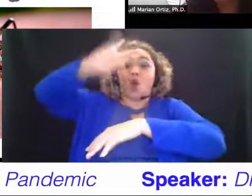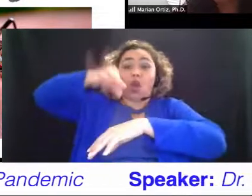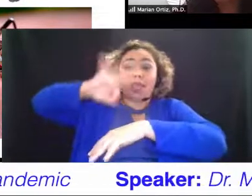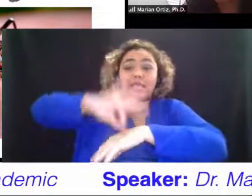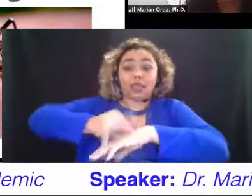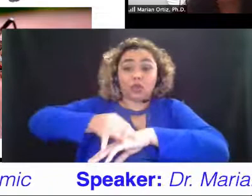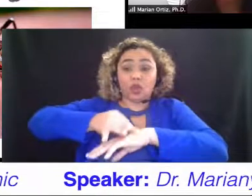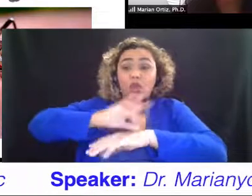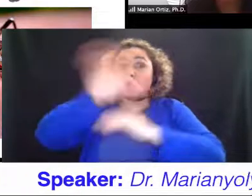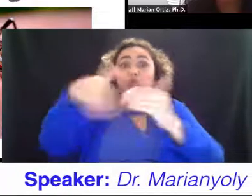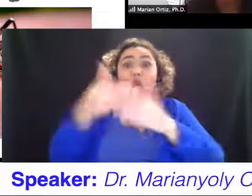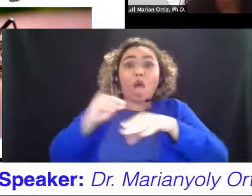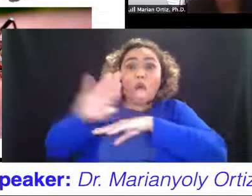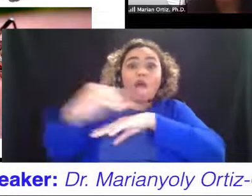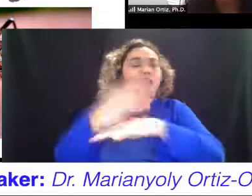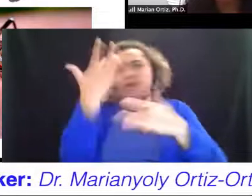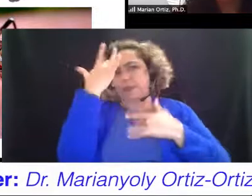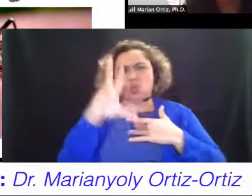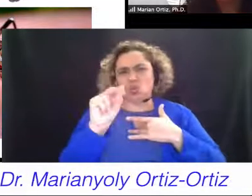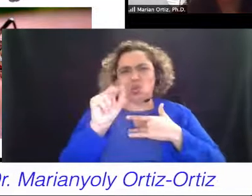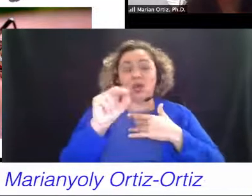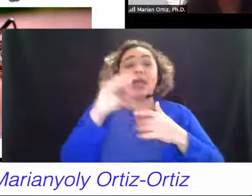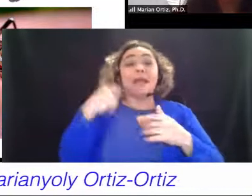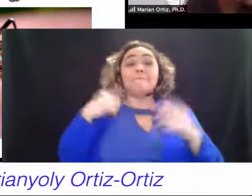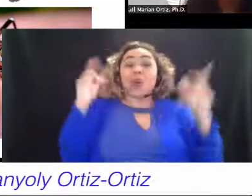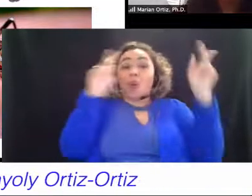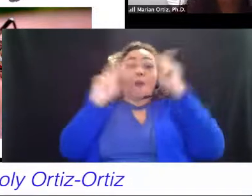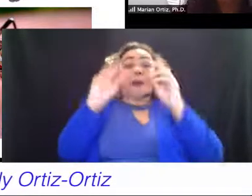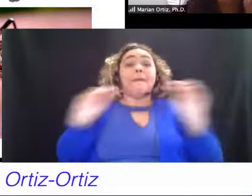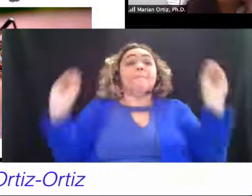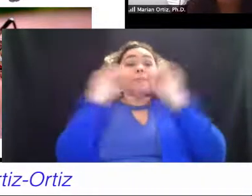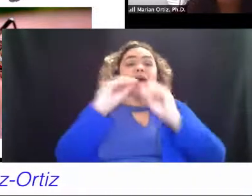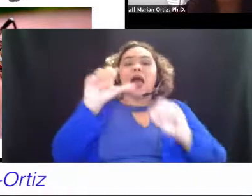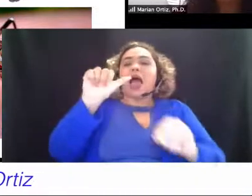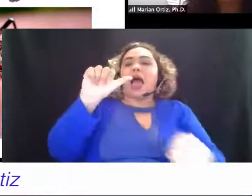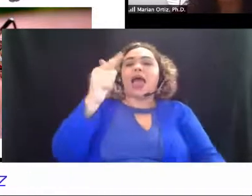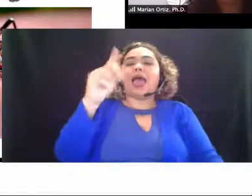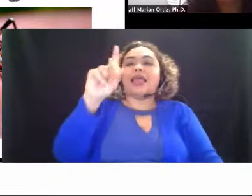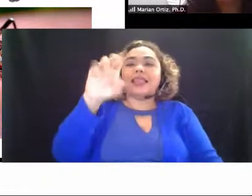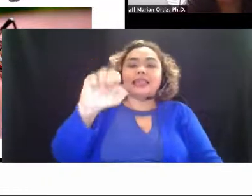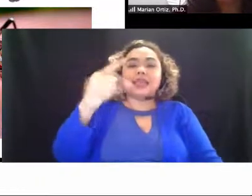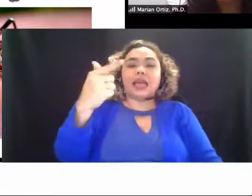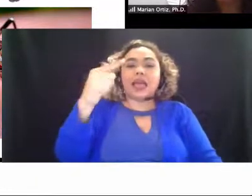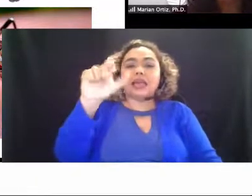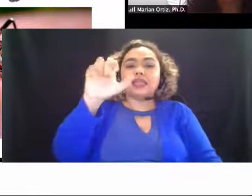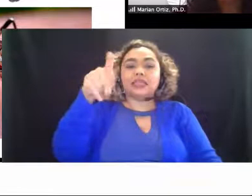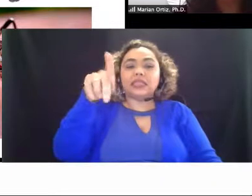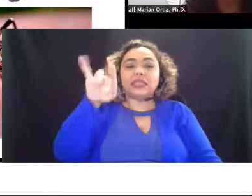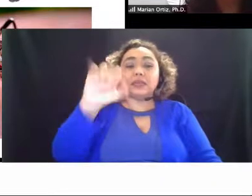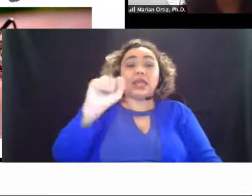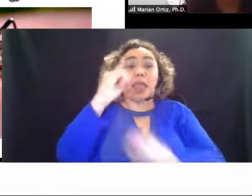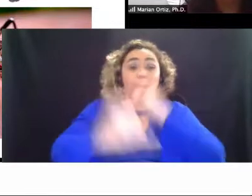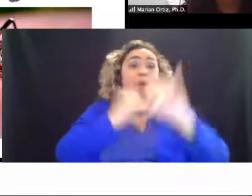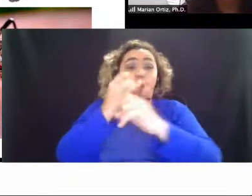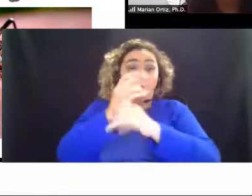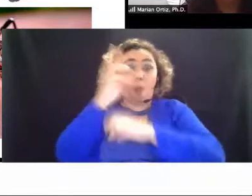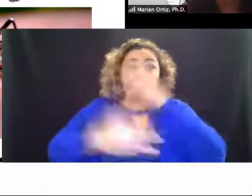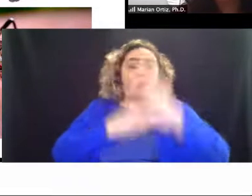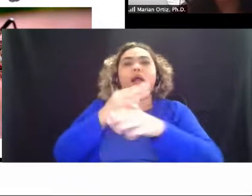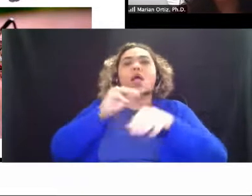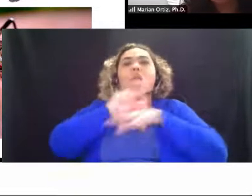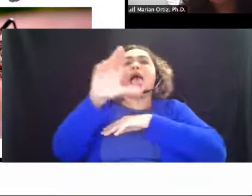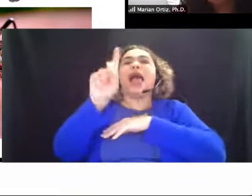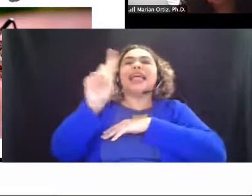son vectores. Y el que nos preocupa más en Puerto Rico es el Aedes aegypti, que es un problema en el mundo. Causa dengue,